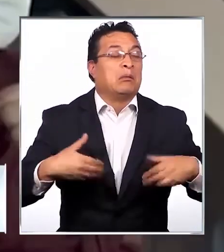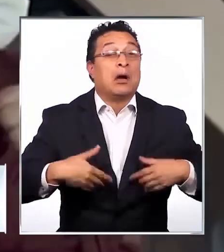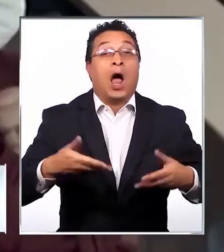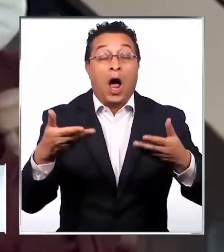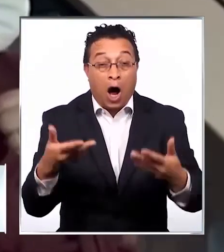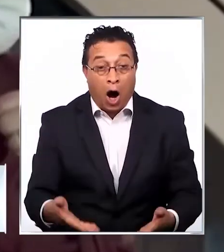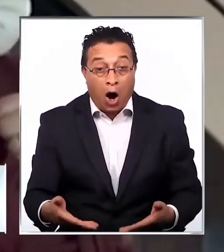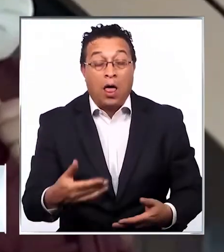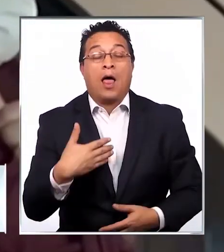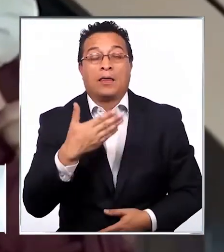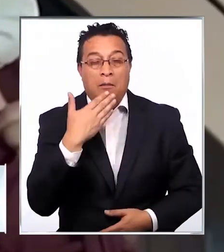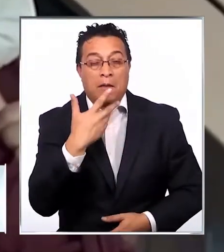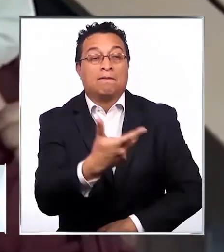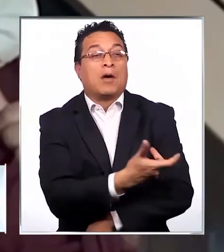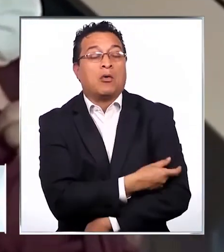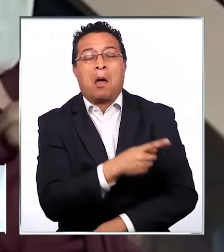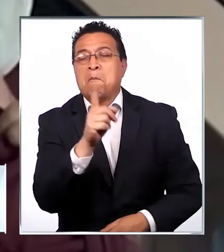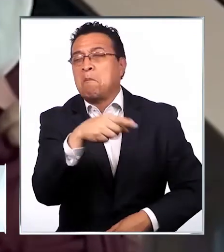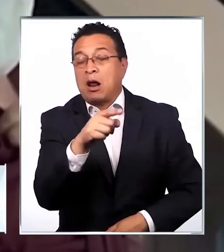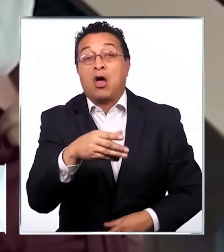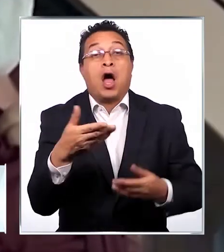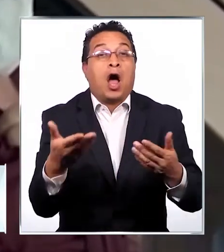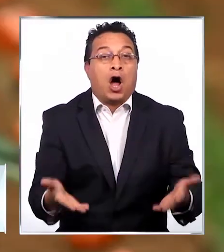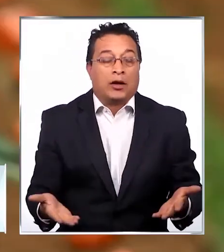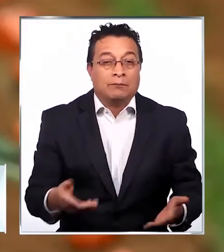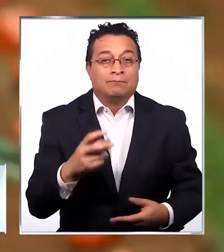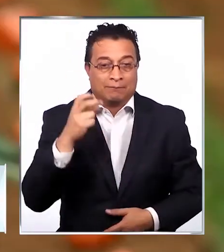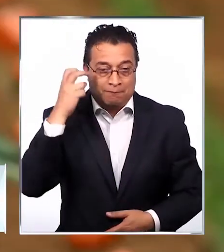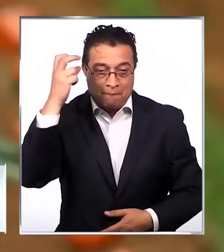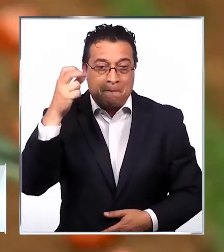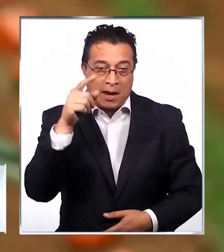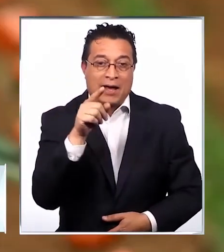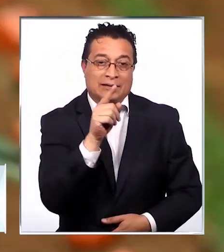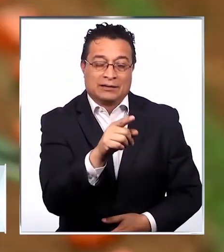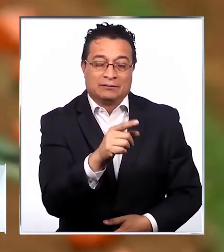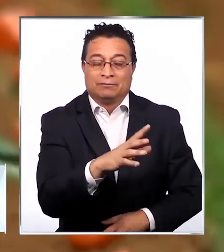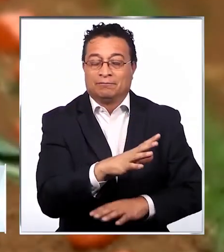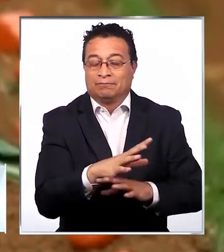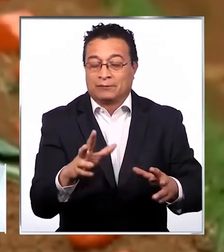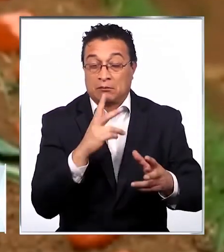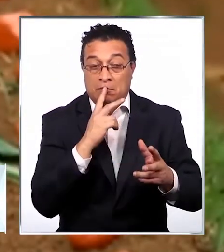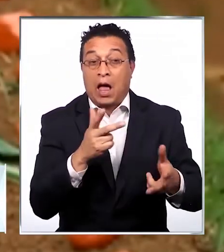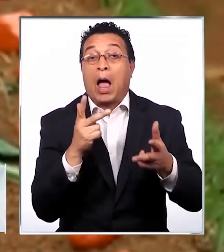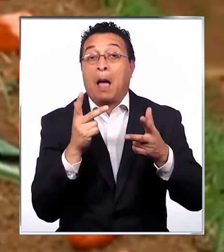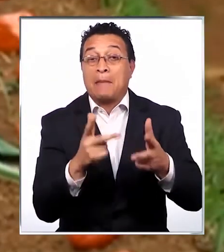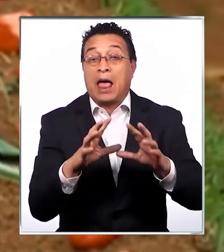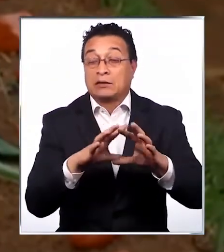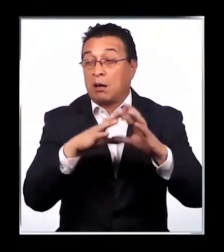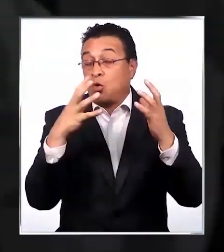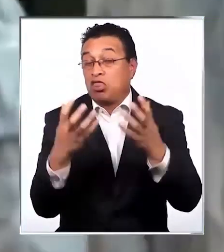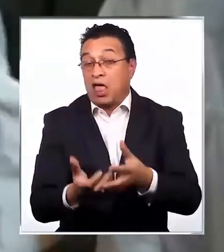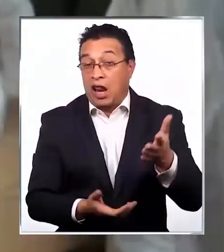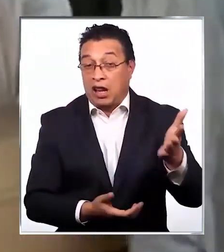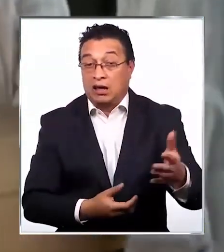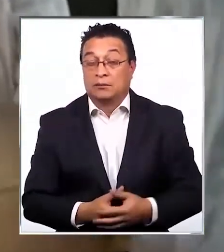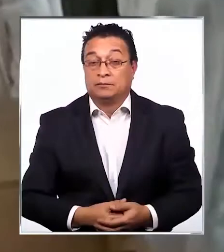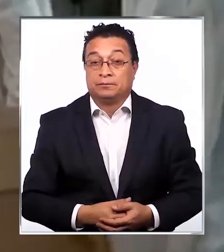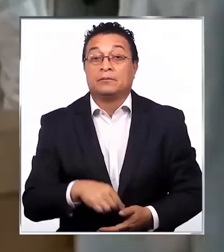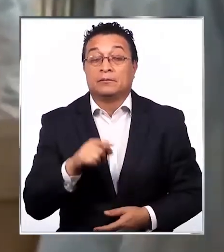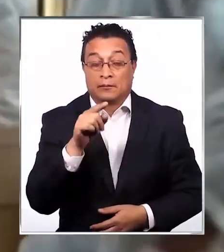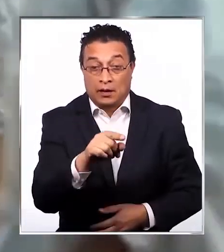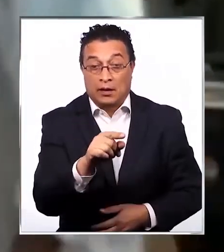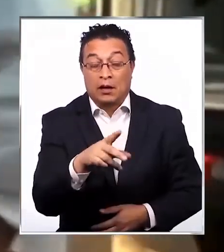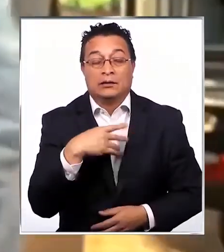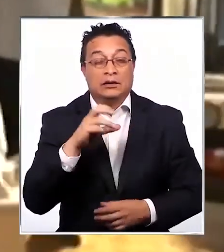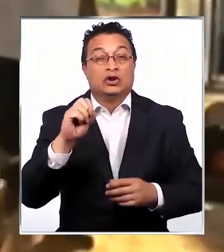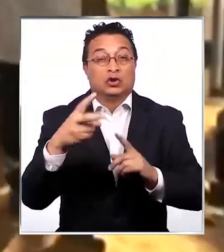Ahora desacreditan también las vacunas y concluye, Brasil se ha convertido en una amenaza global. Es el segundo país